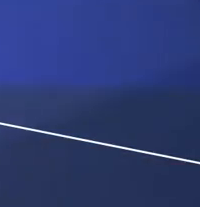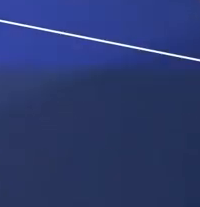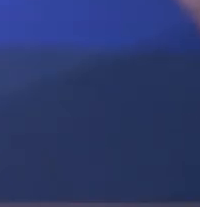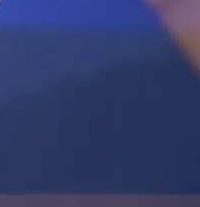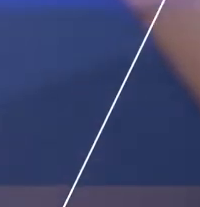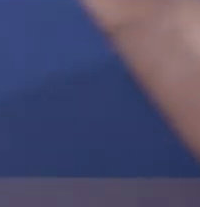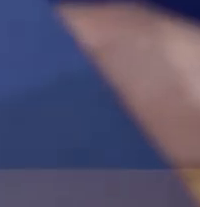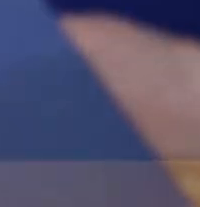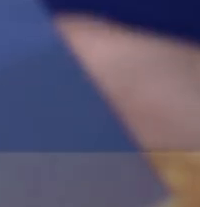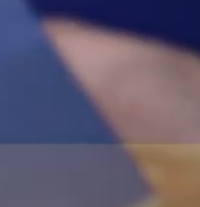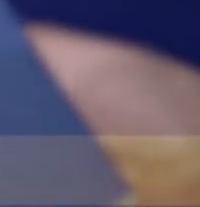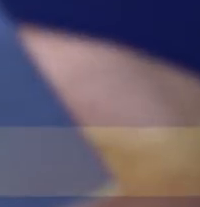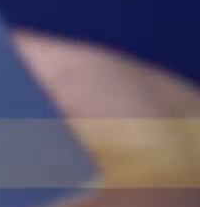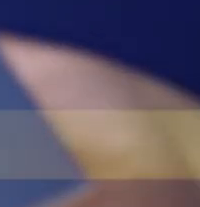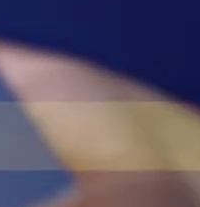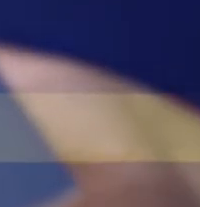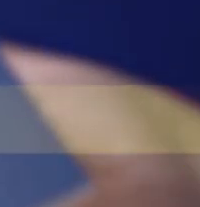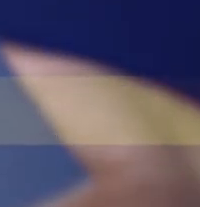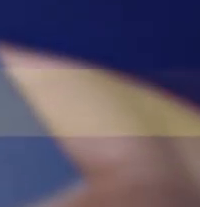ah